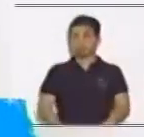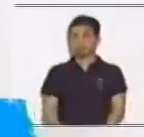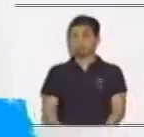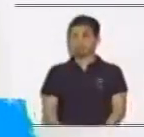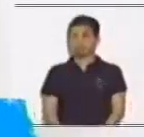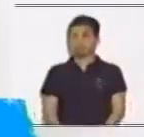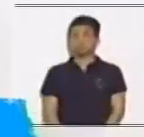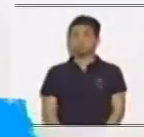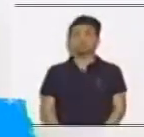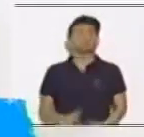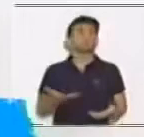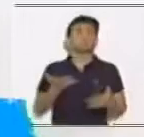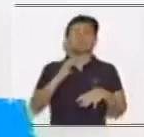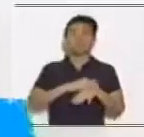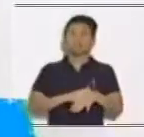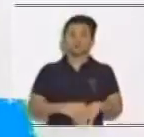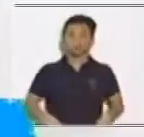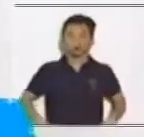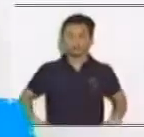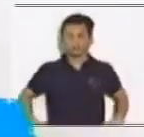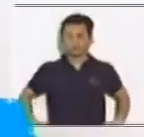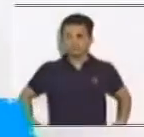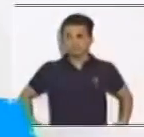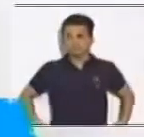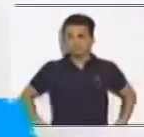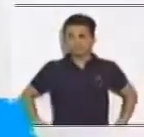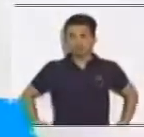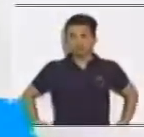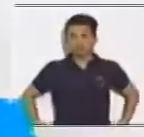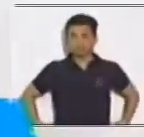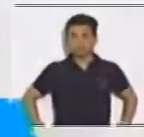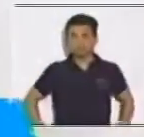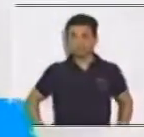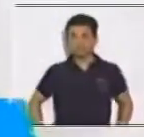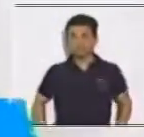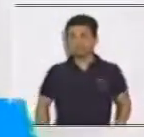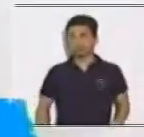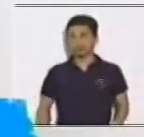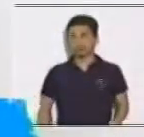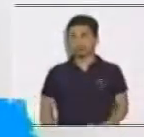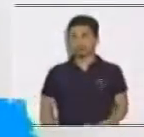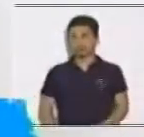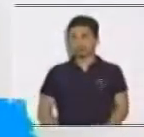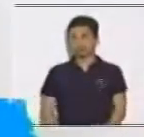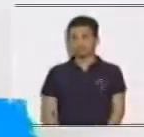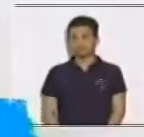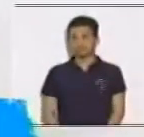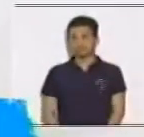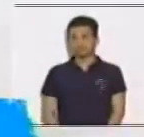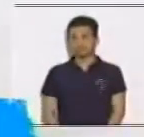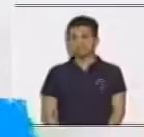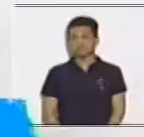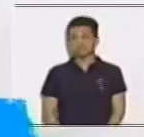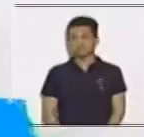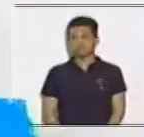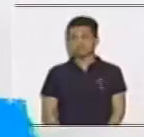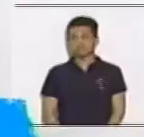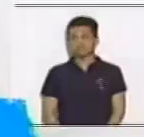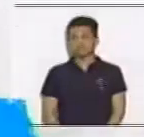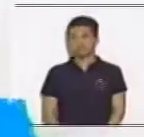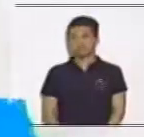¿Qué más puedo averiguar del triángulo rectángulo? Como efectivamente hay un ángulo de 90